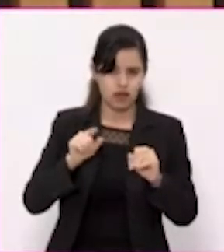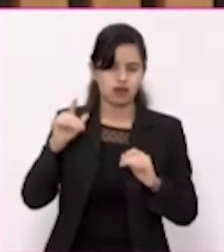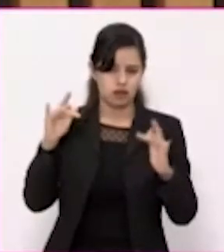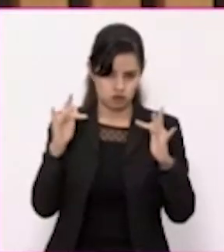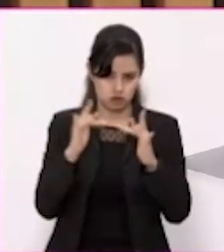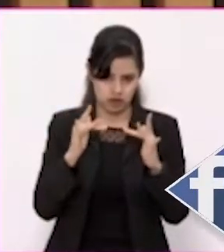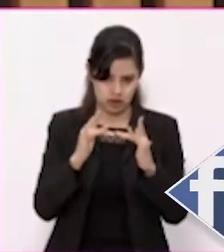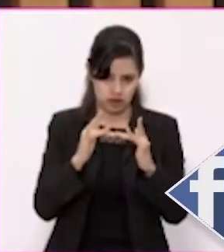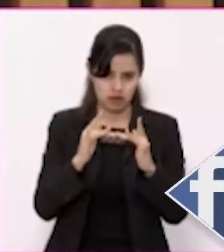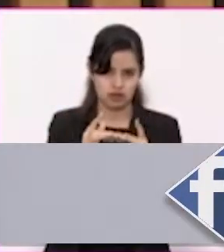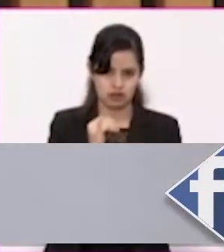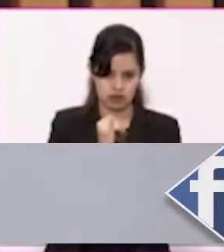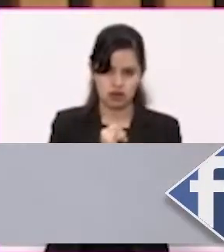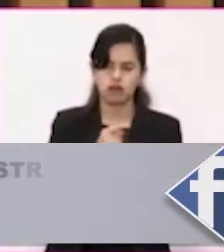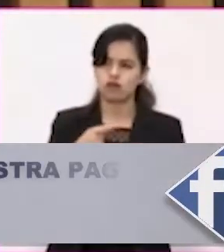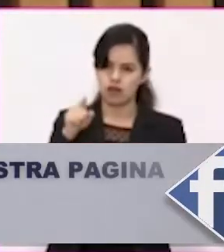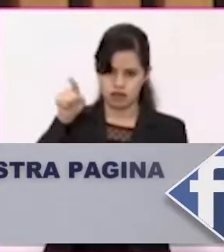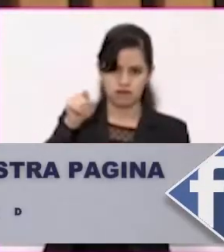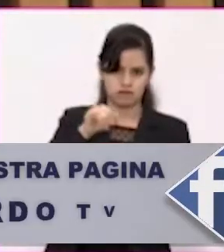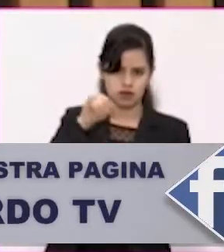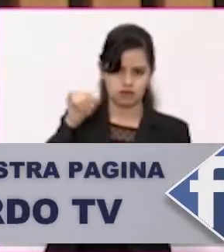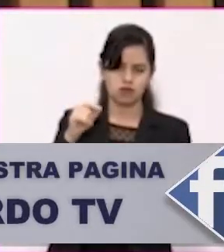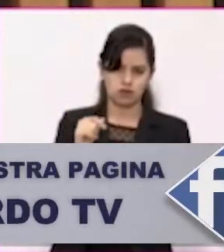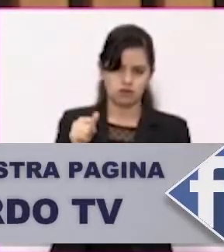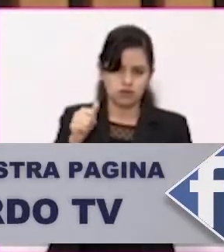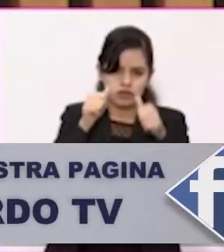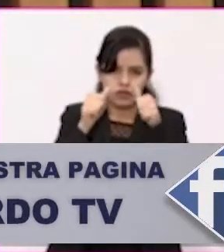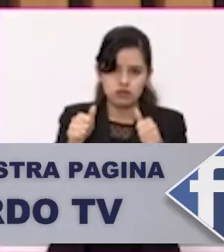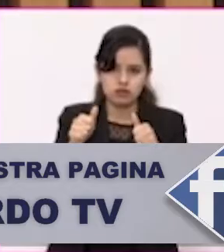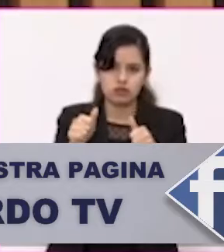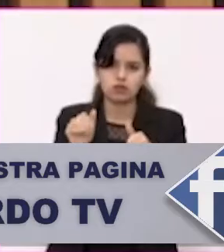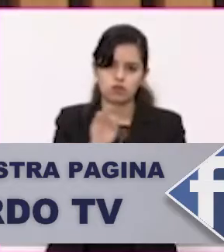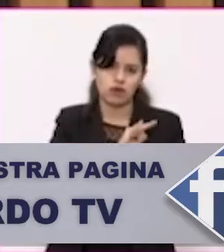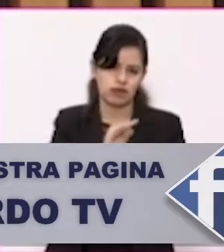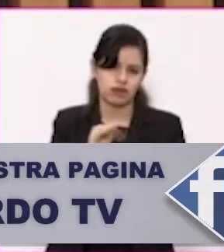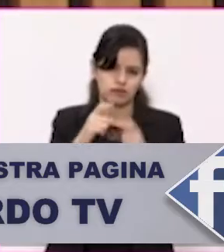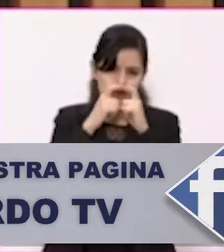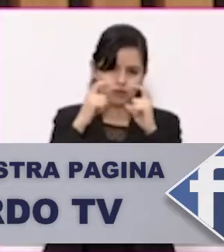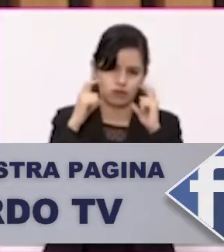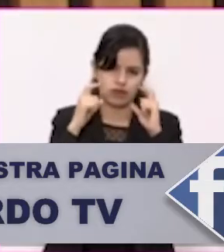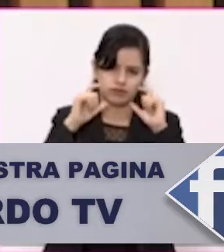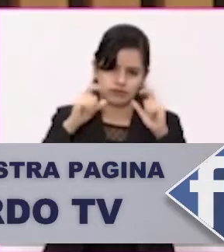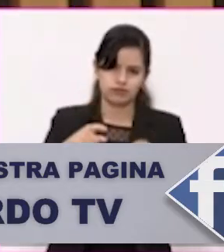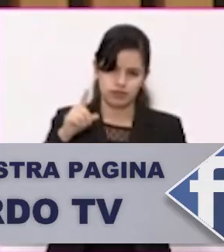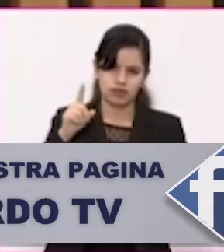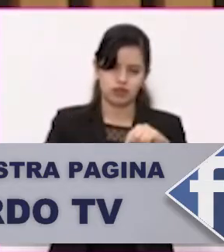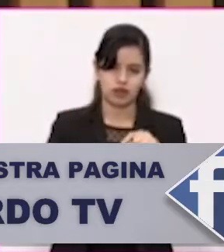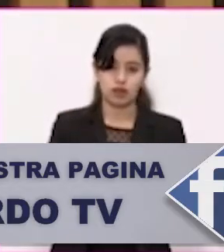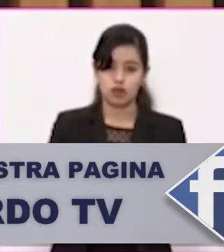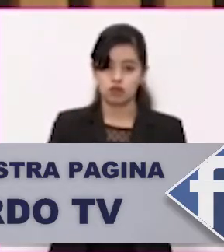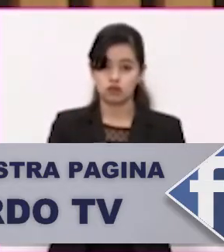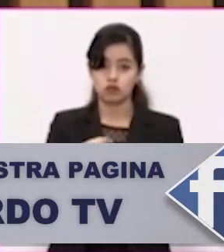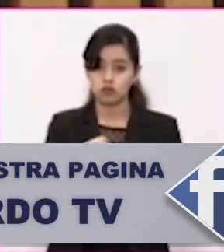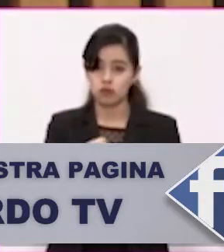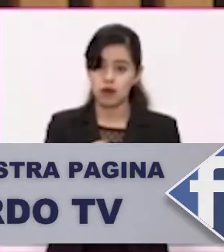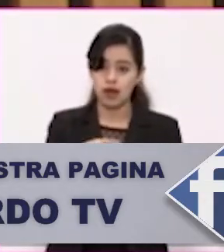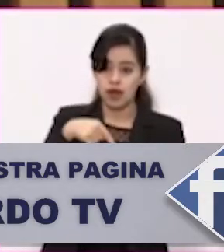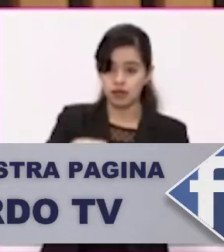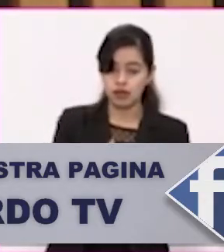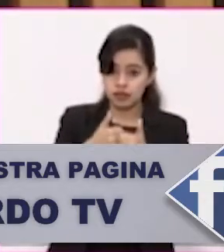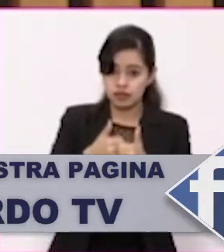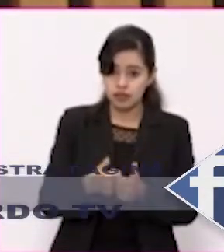y desde allá lo escuchamos y desde allá puede dejar de usar el cubrebocas. Yo no puedo exponerme,